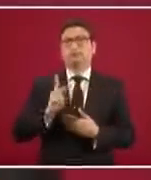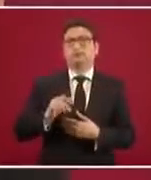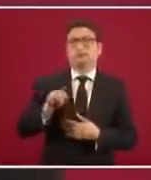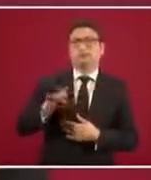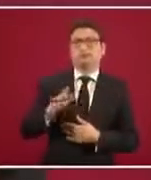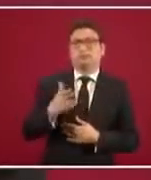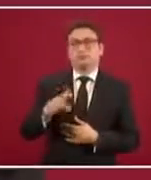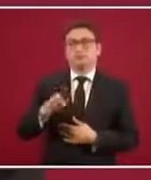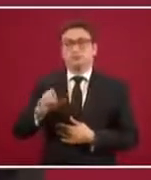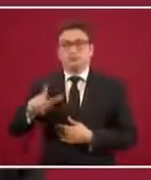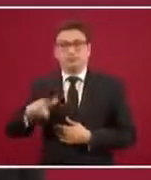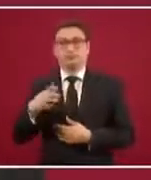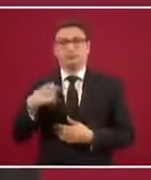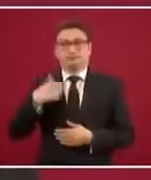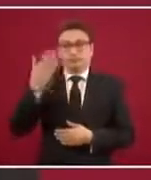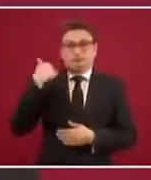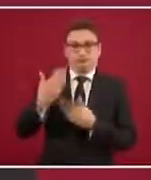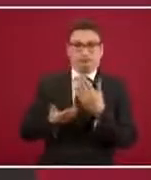Se lo planteé.